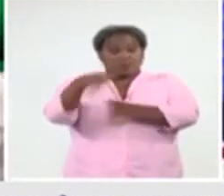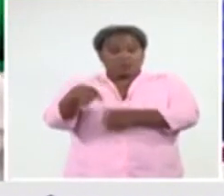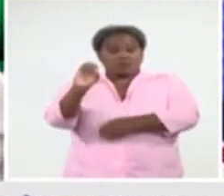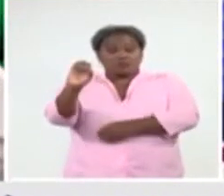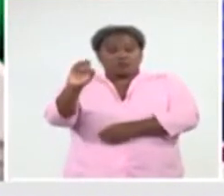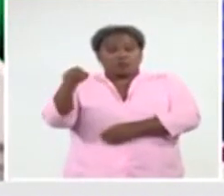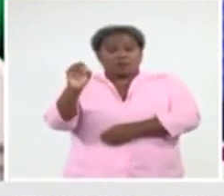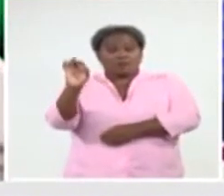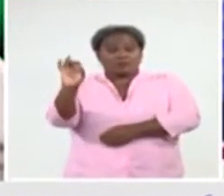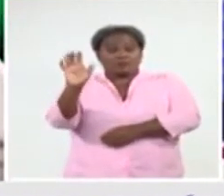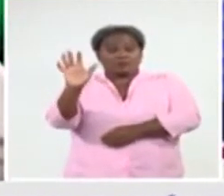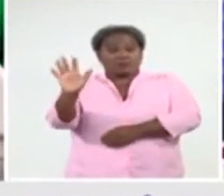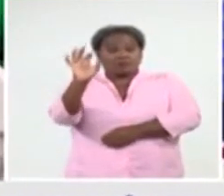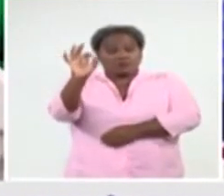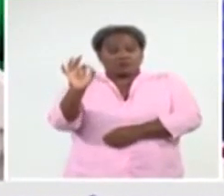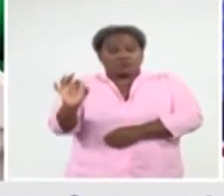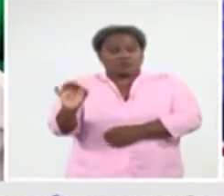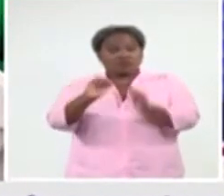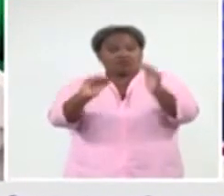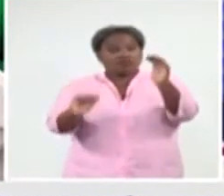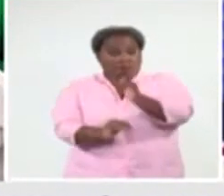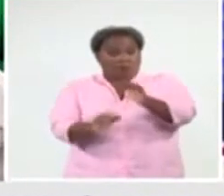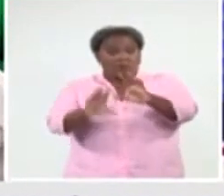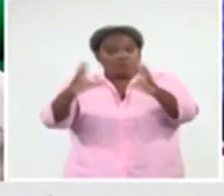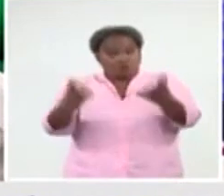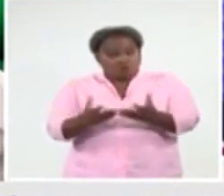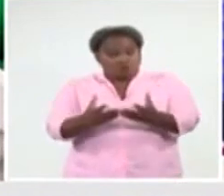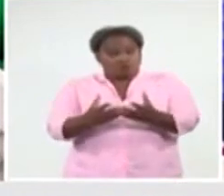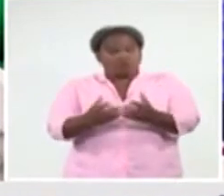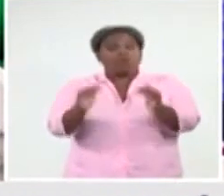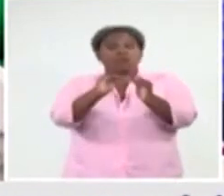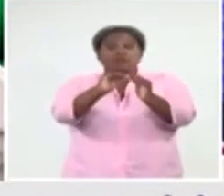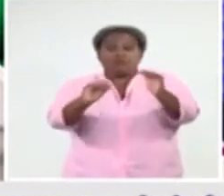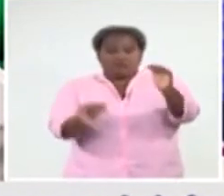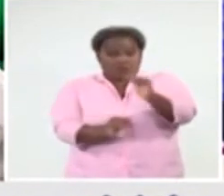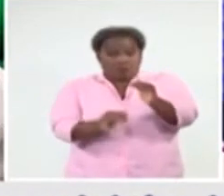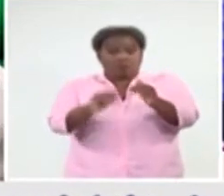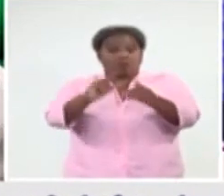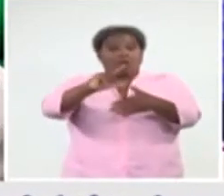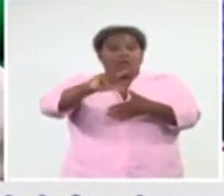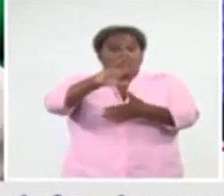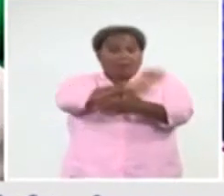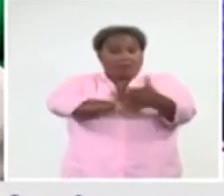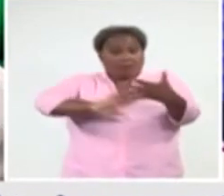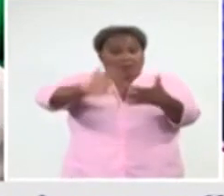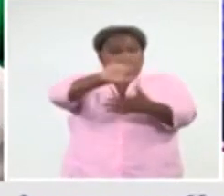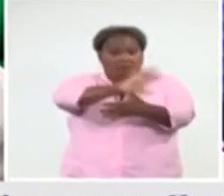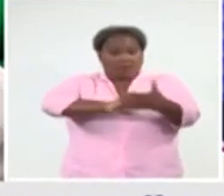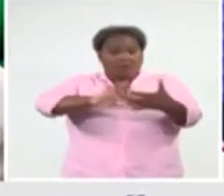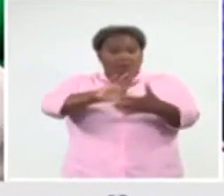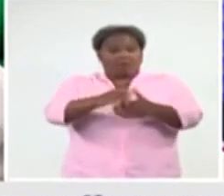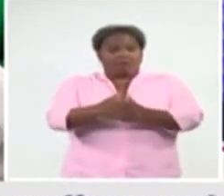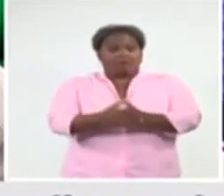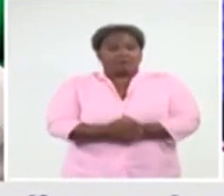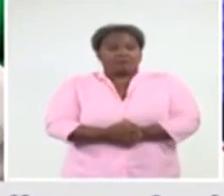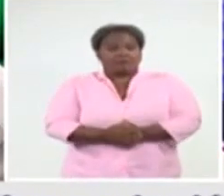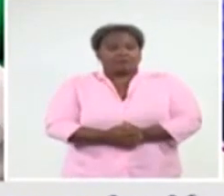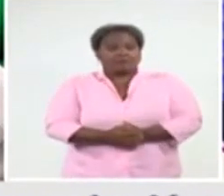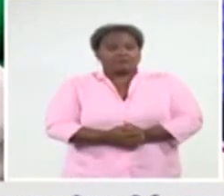0,75%, inferior al mundo, 2,13%, inferior a la región de las Américas,